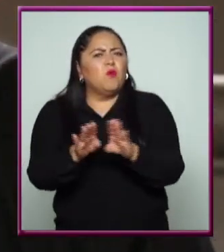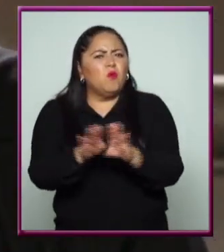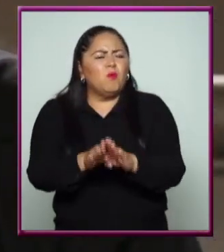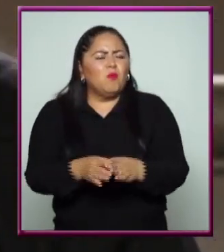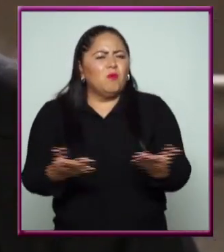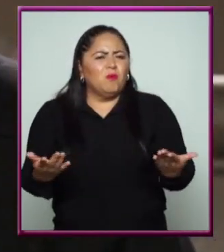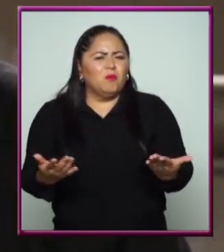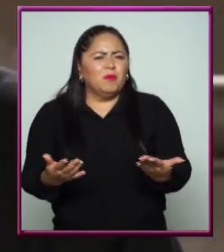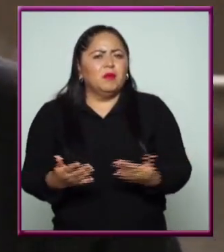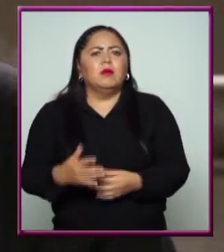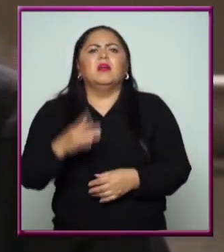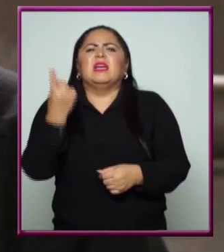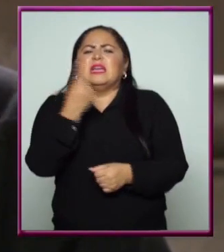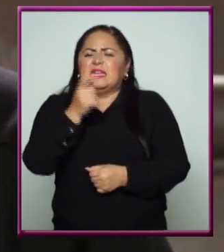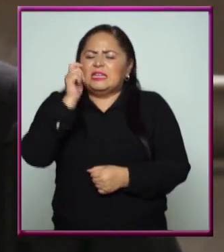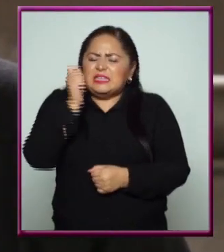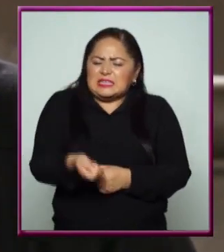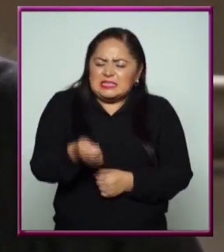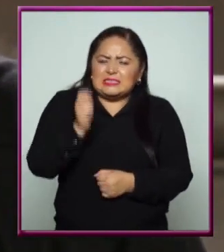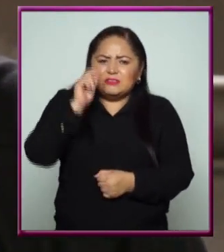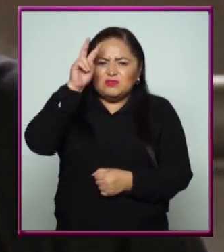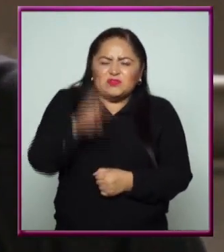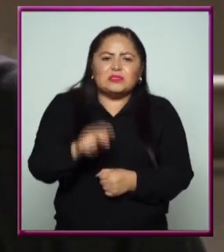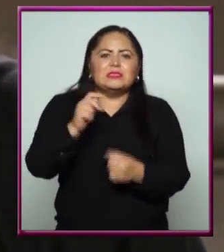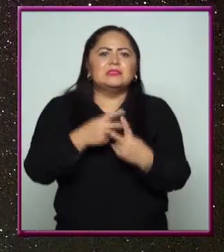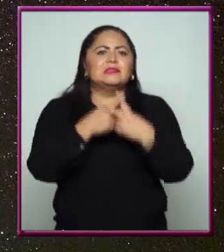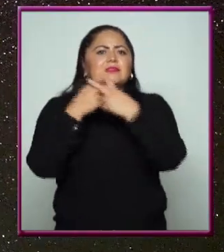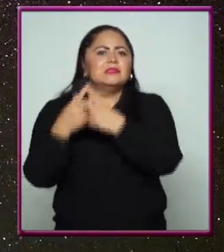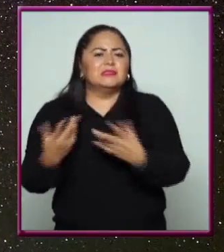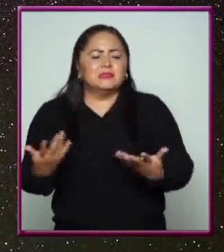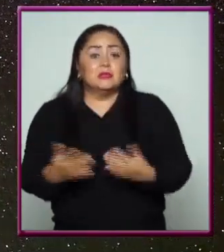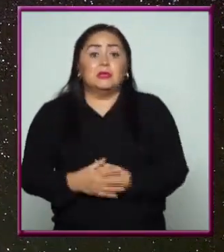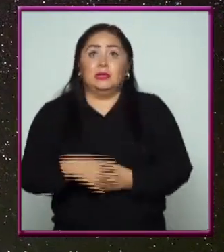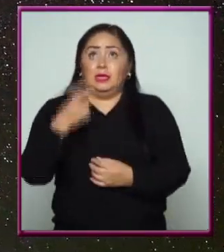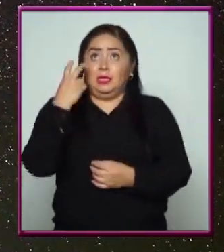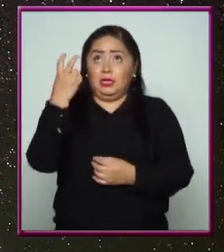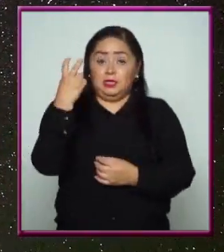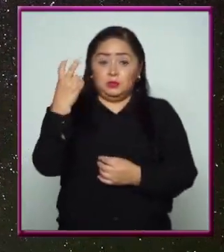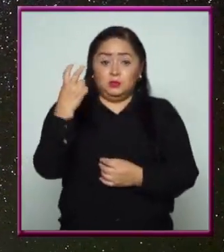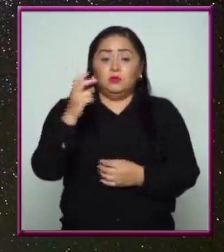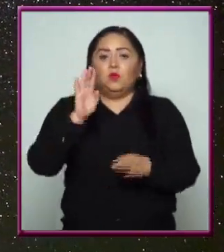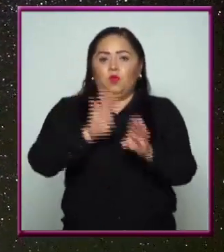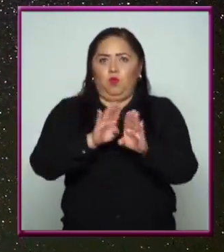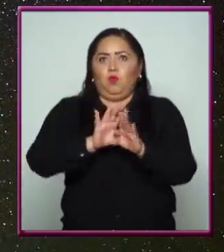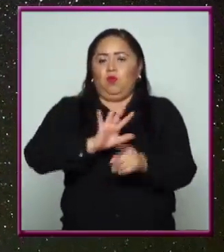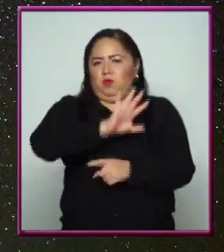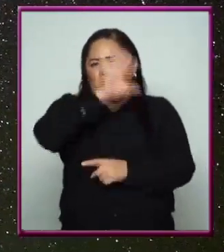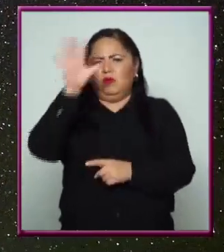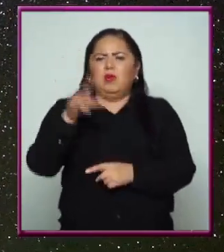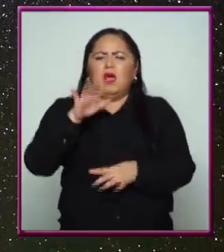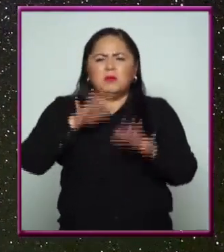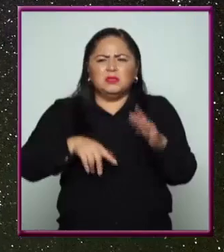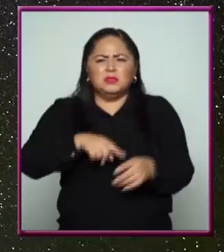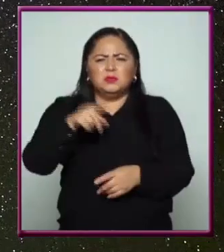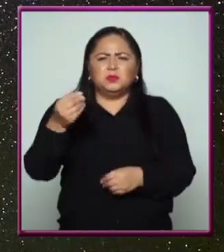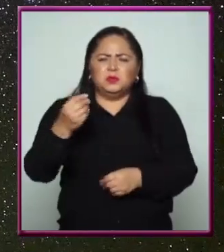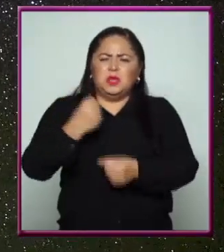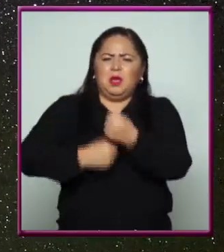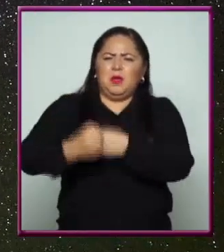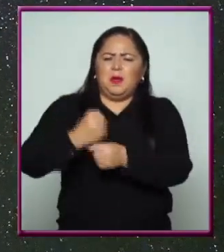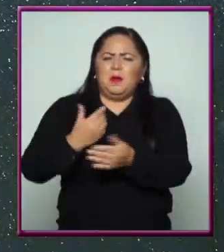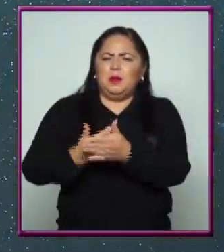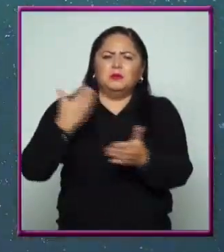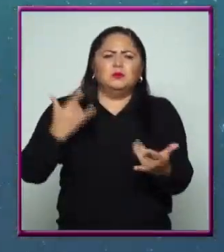Es más, ¿qué son realmente las estrellas? Esto es algo que nuestra especie se ha preguntado desde antes